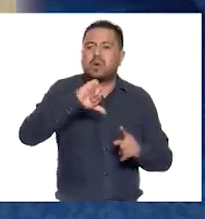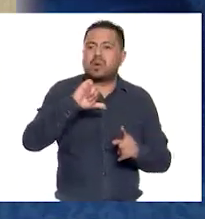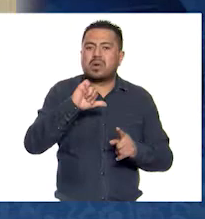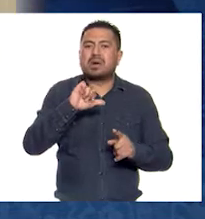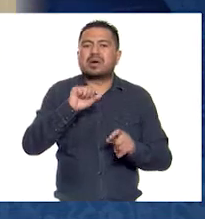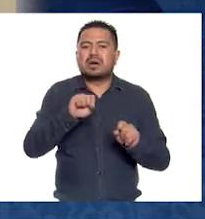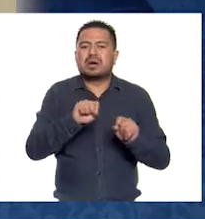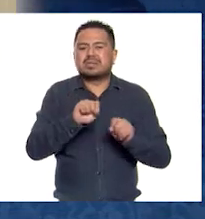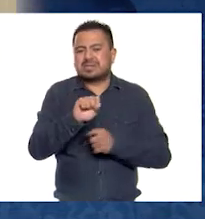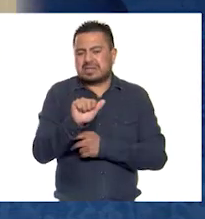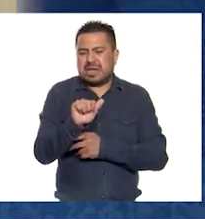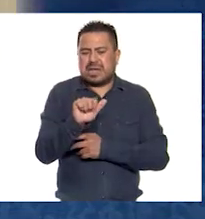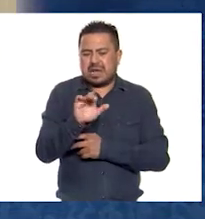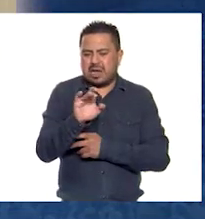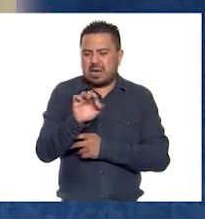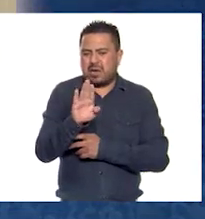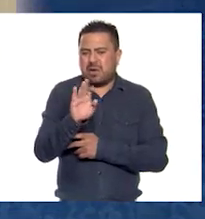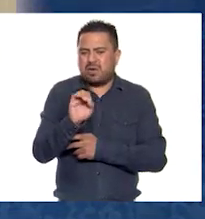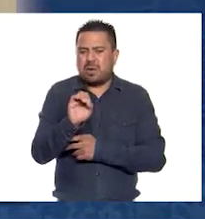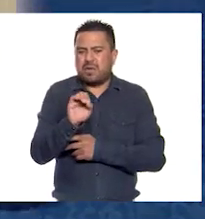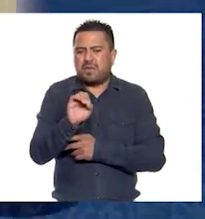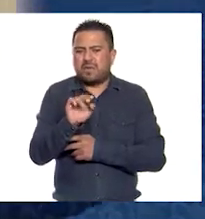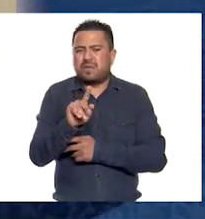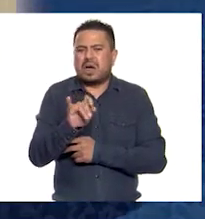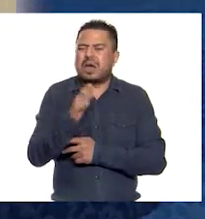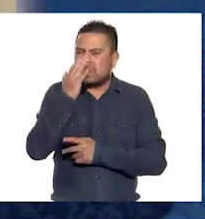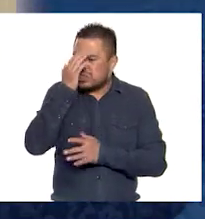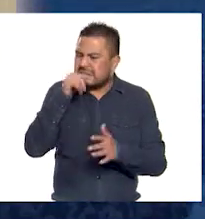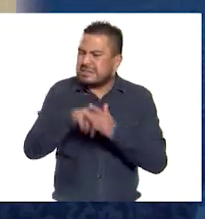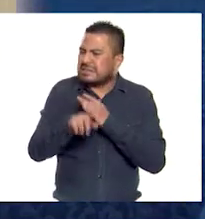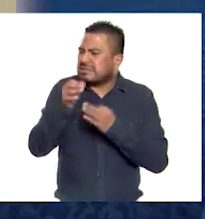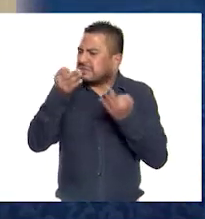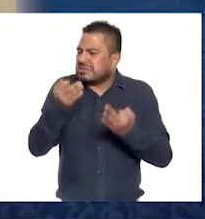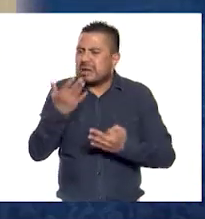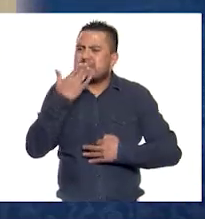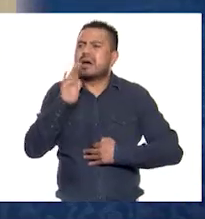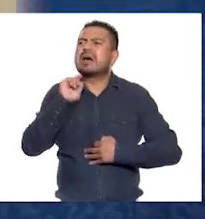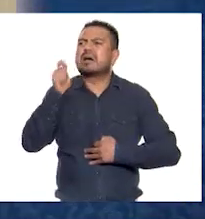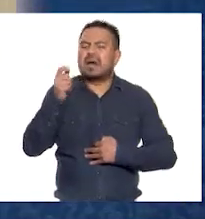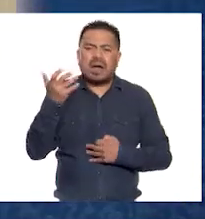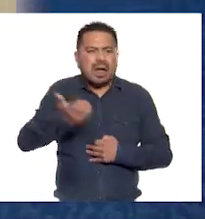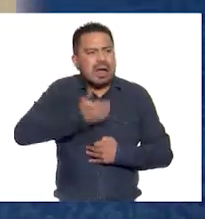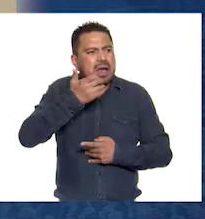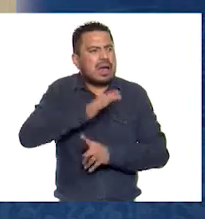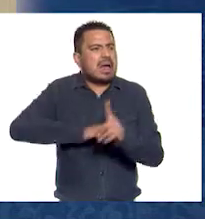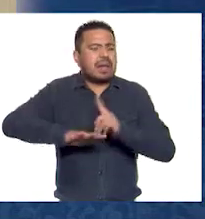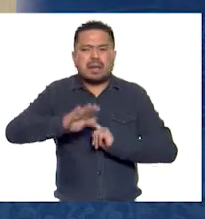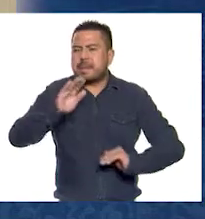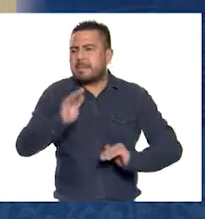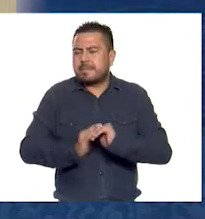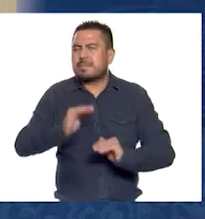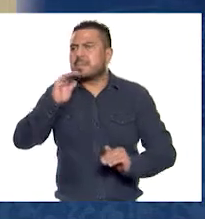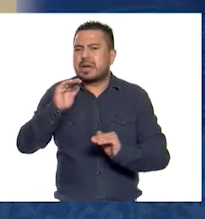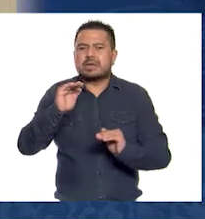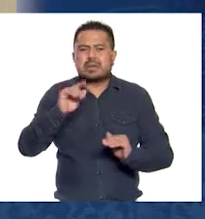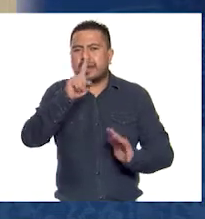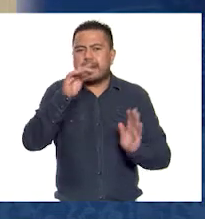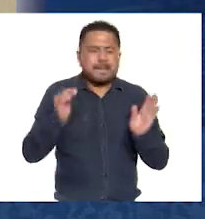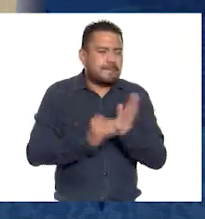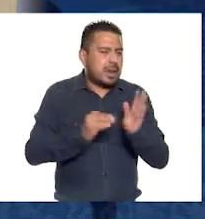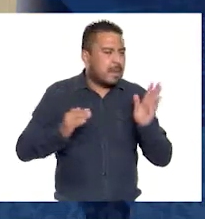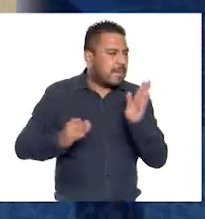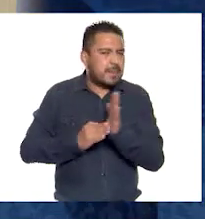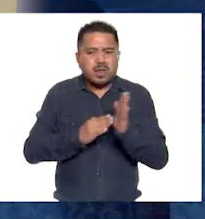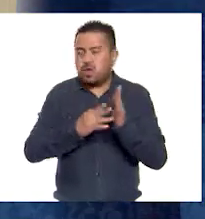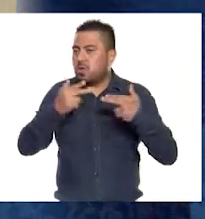en Sacro y Profano, conocer el Islam realmente existente, el Islam que practican pues más de 1.000 millones